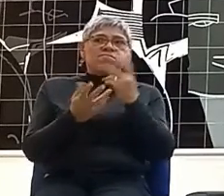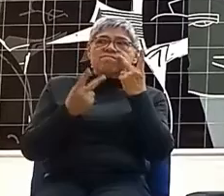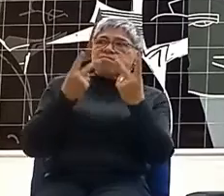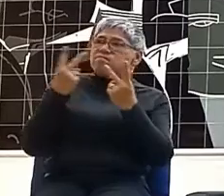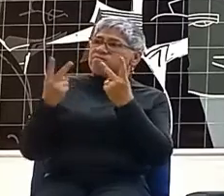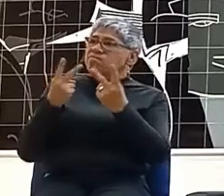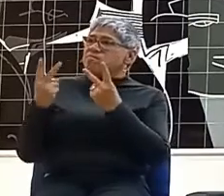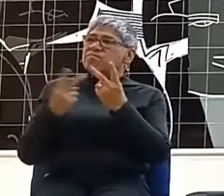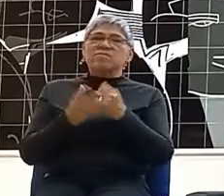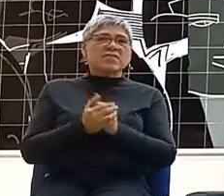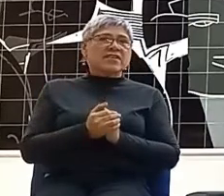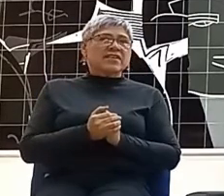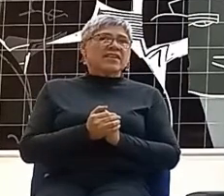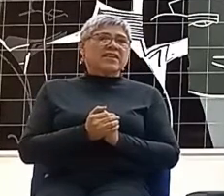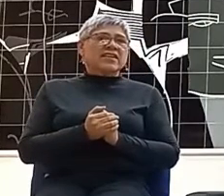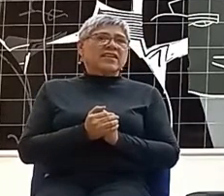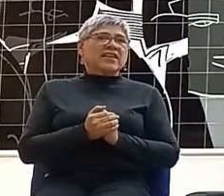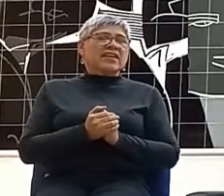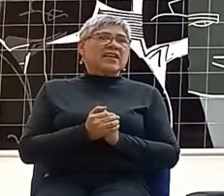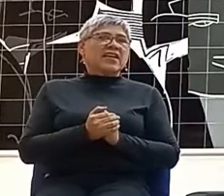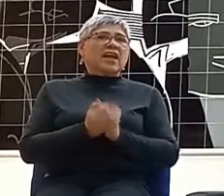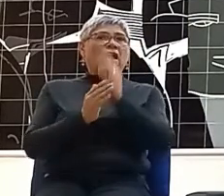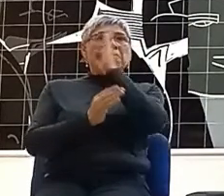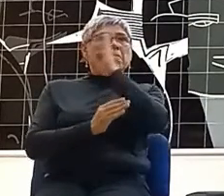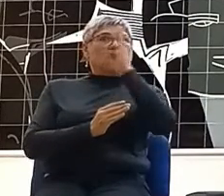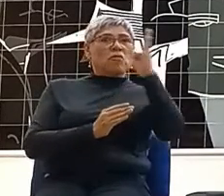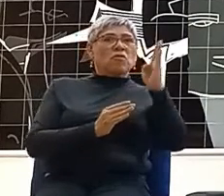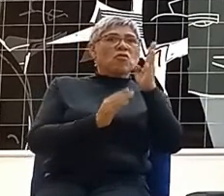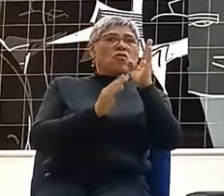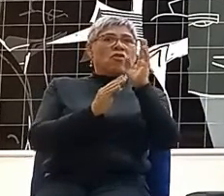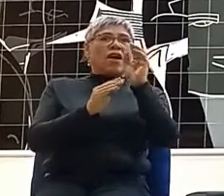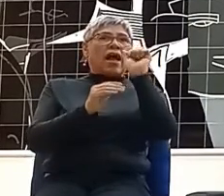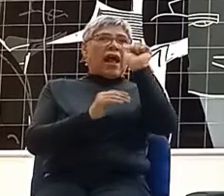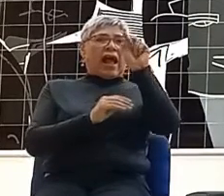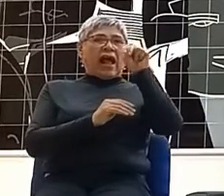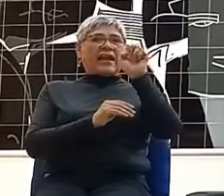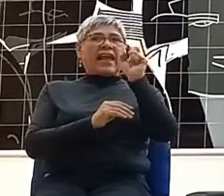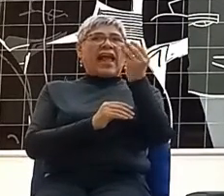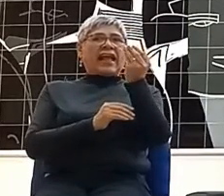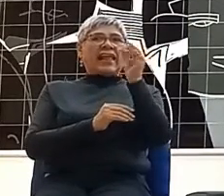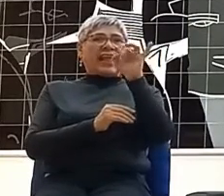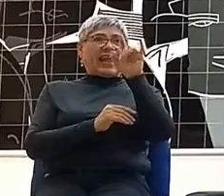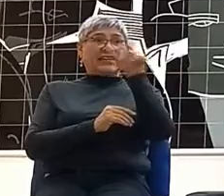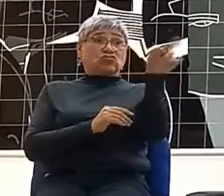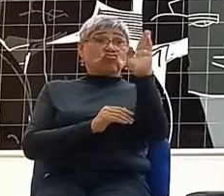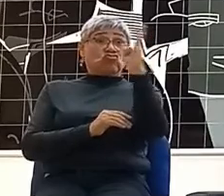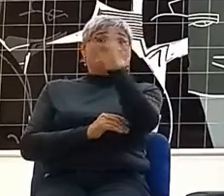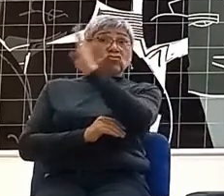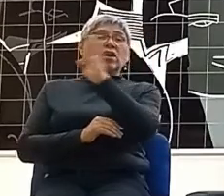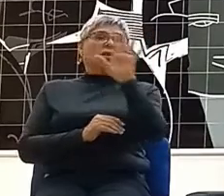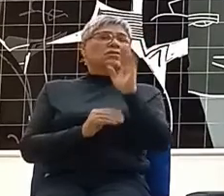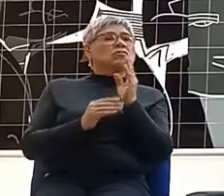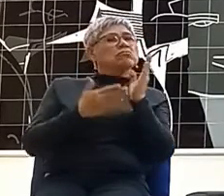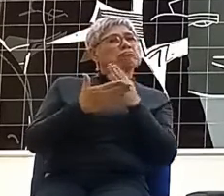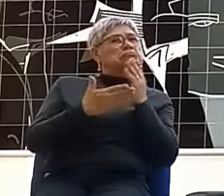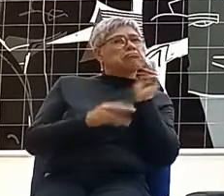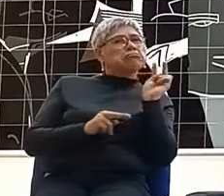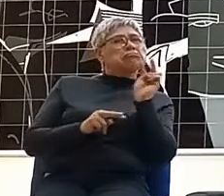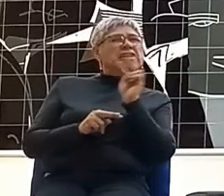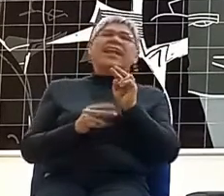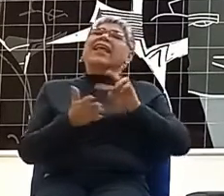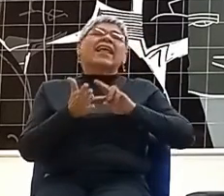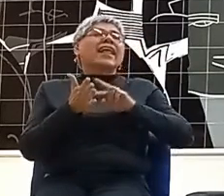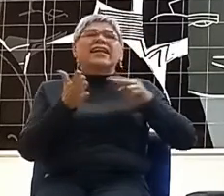los anaqueles de la Biblioteca Pública de Pereira, Ramón Correa, por lo que significó